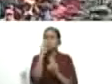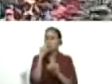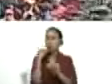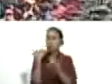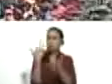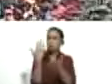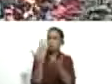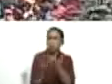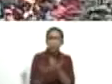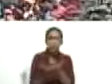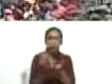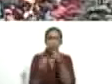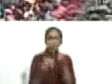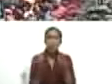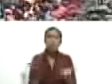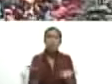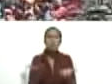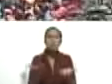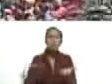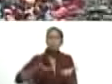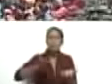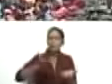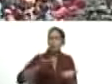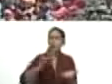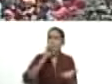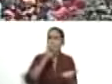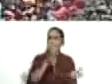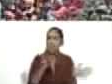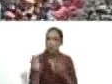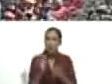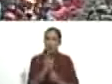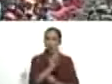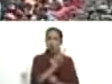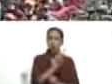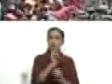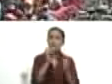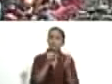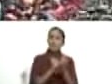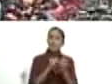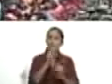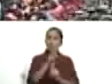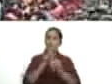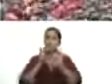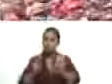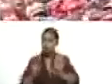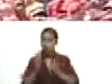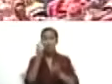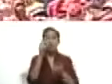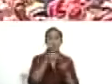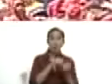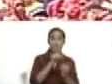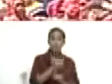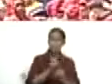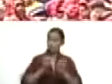tan inclementes? 2017, 18, 19, 20, 21.